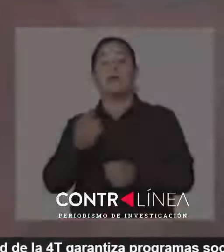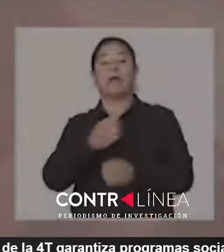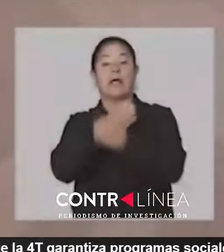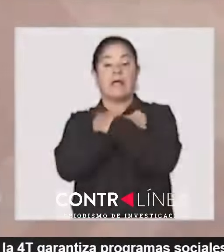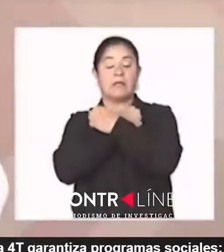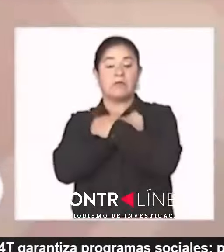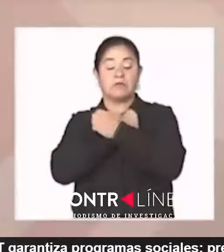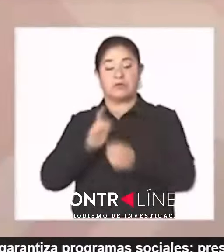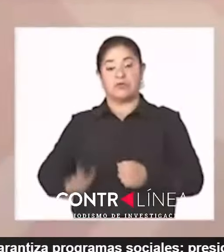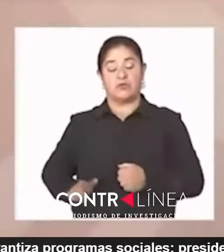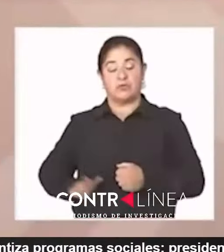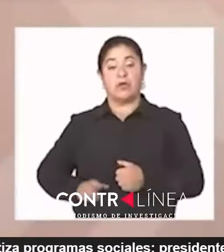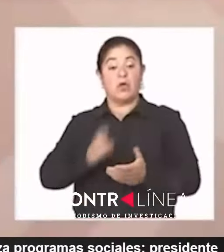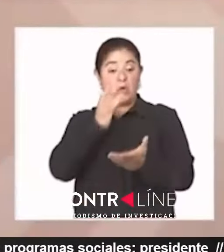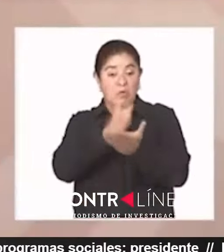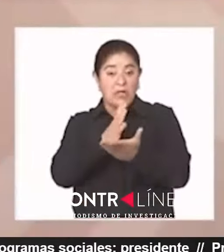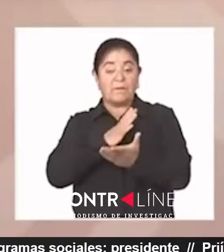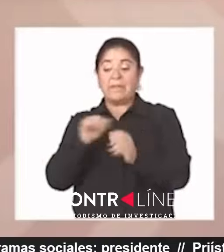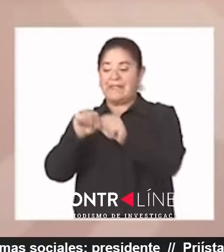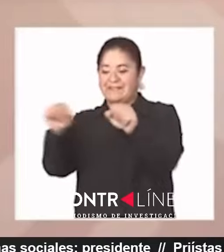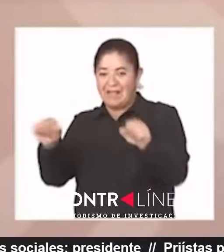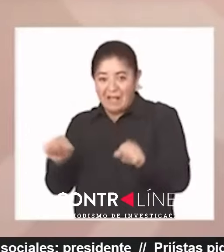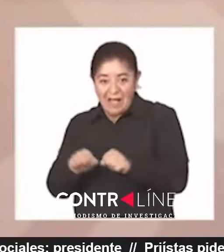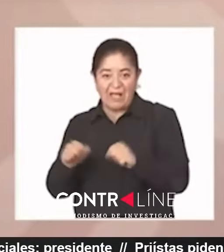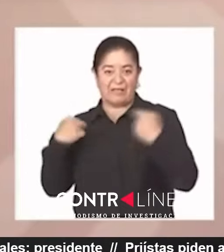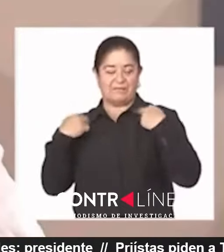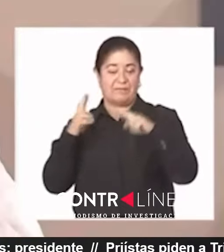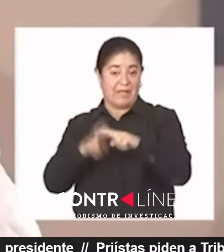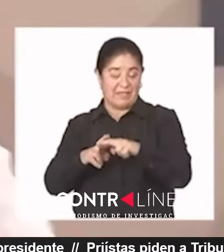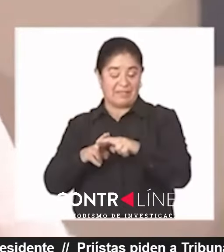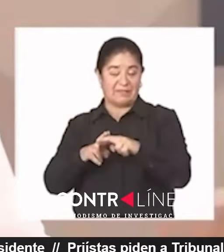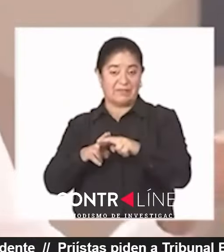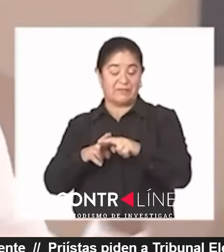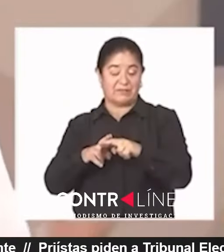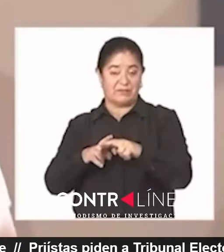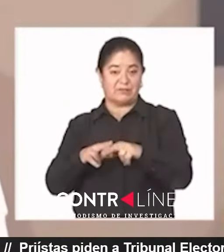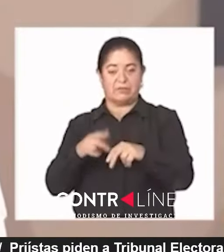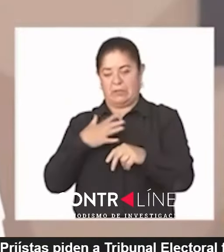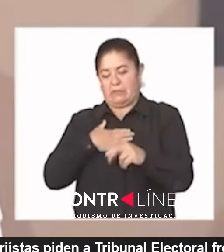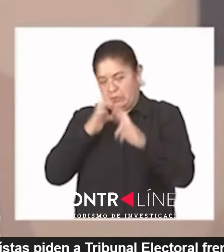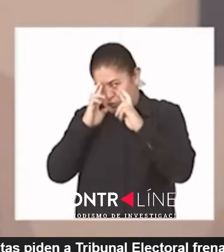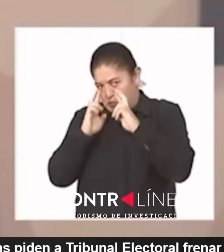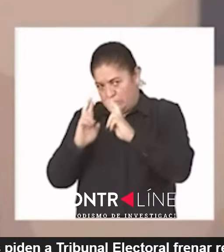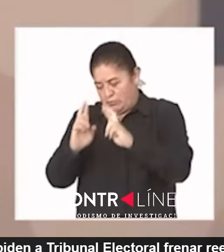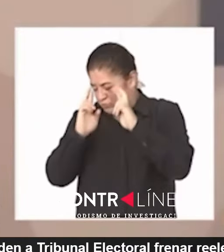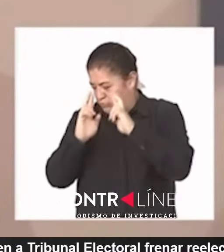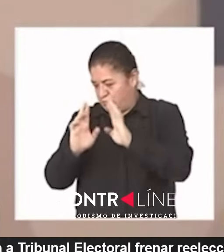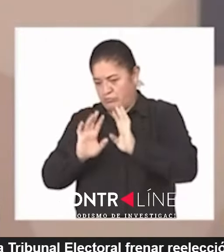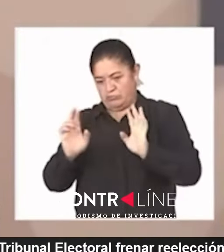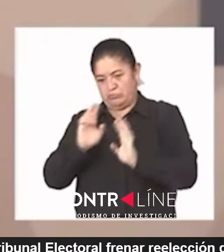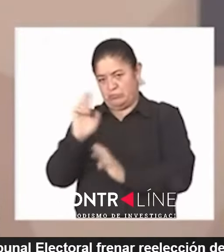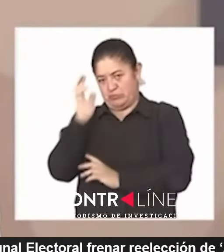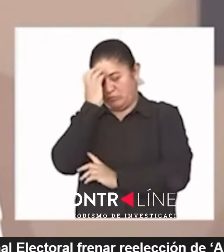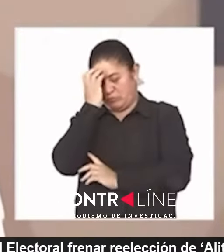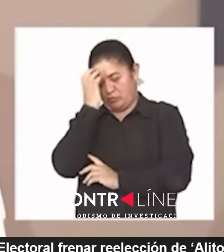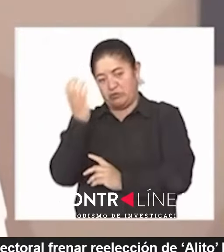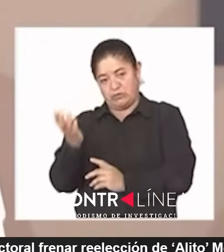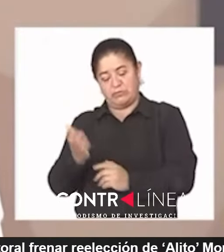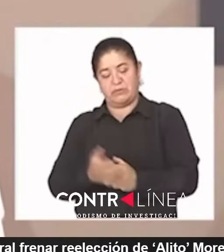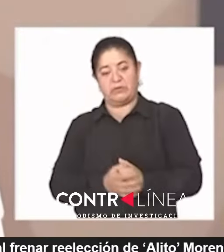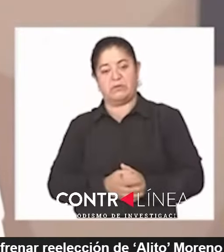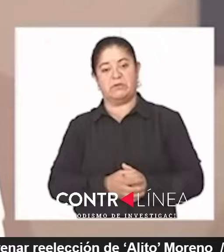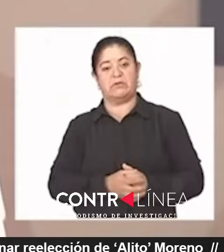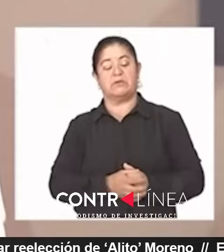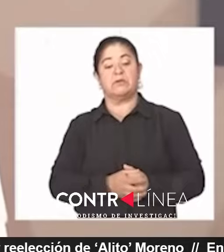No solamente son las aulas, el magisterio, a quien se merece todo nuestro reconocimiento, el